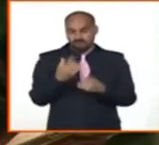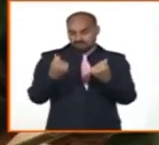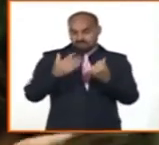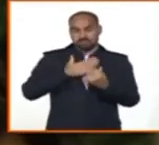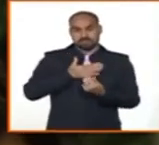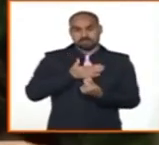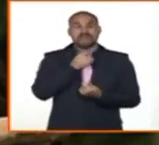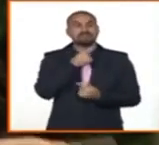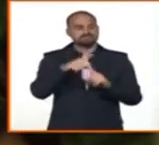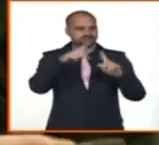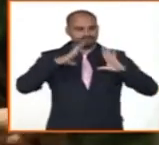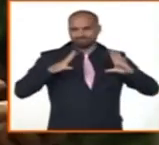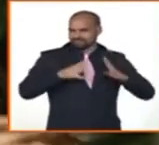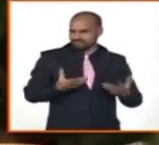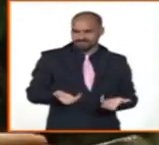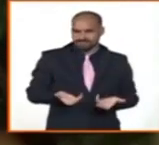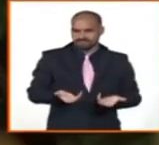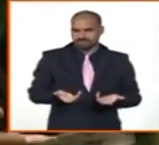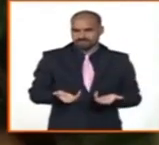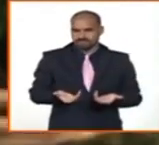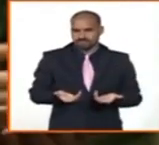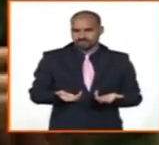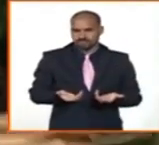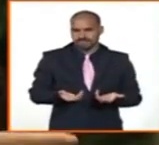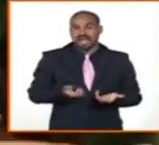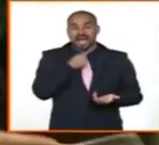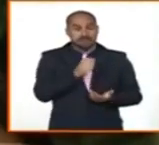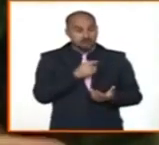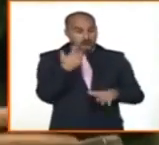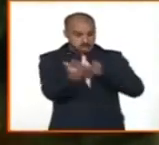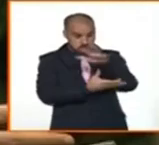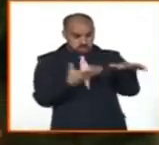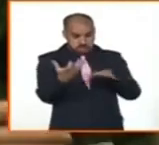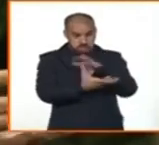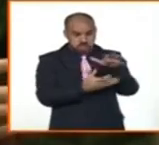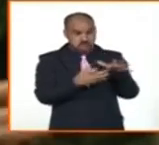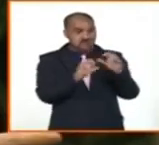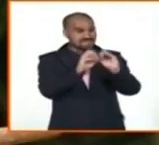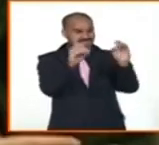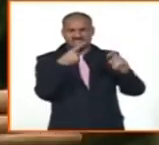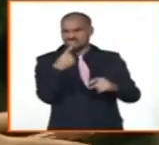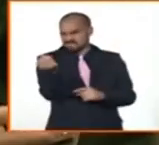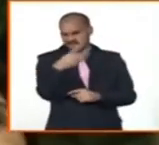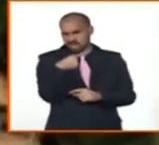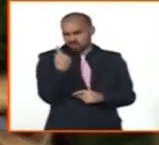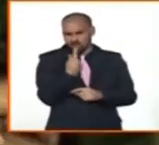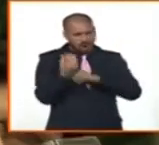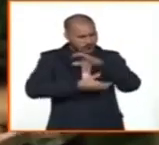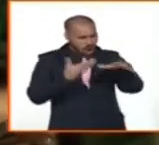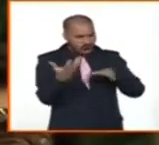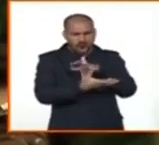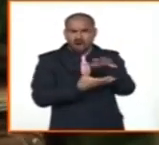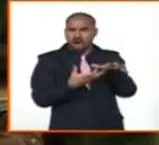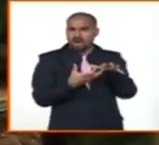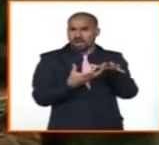turismo. La imagen de conflicto pretende alejar uno de los pilares económicos del país, que es el turismo.